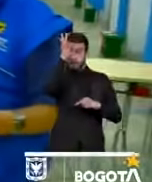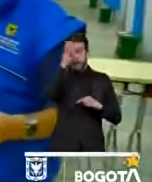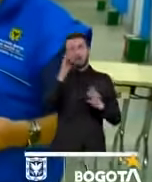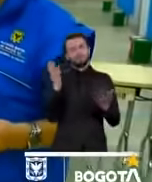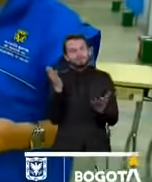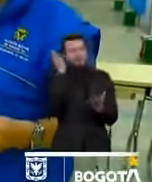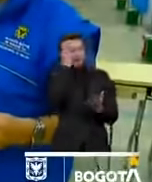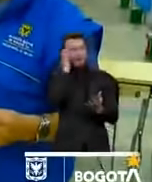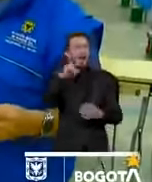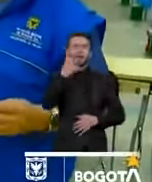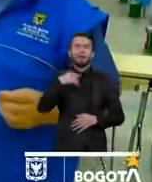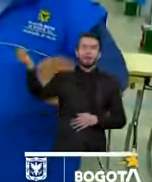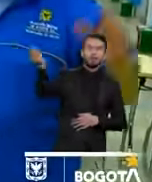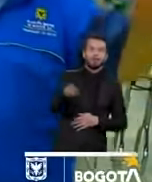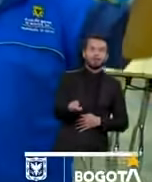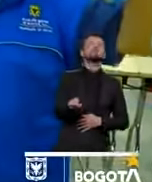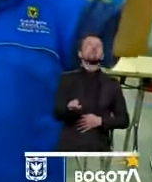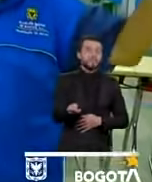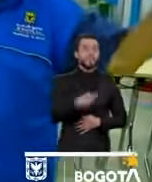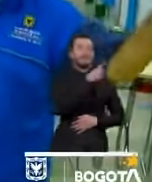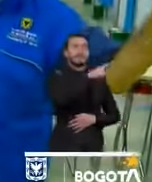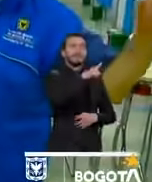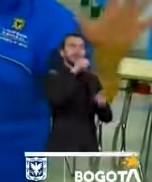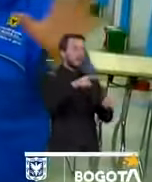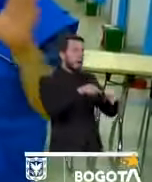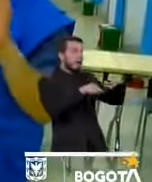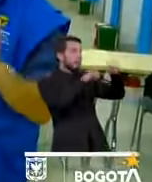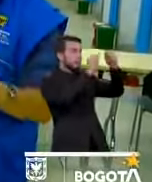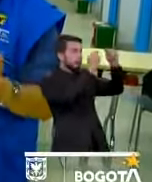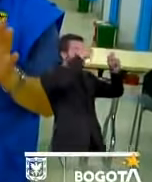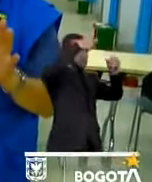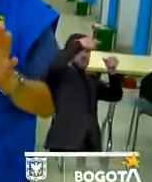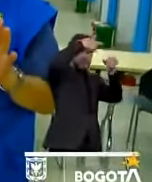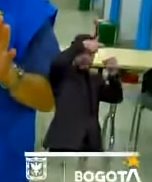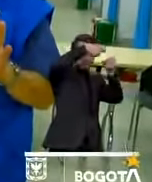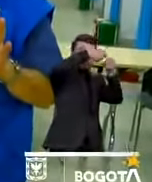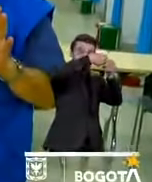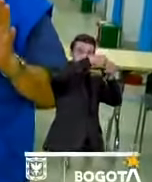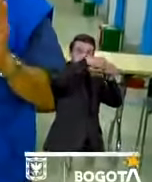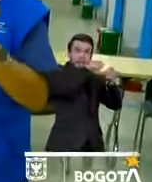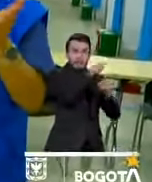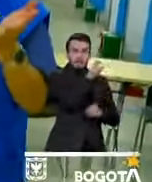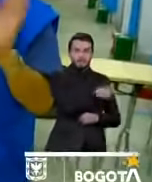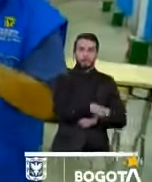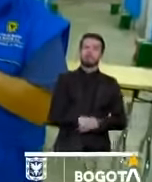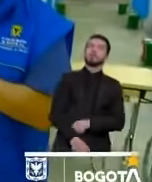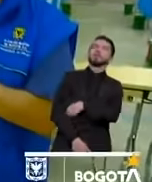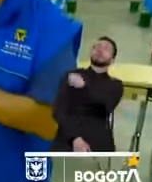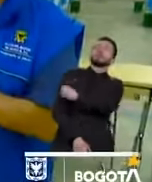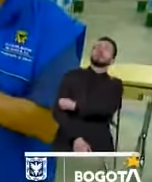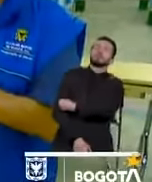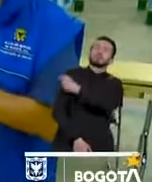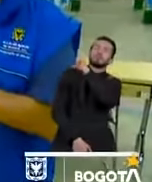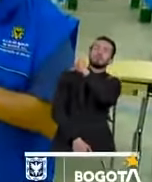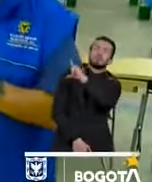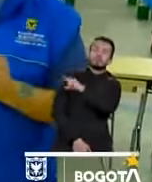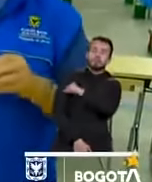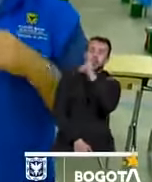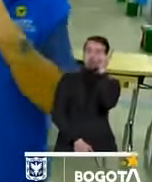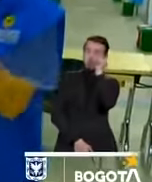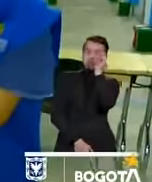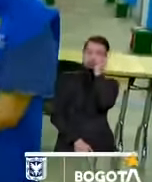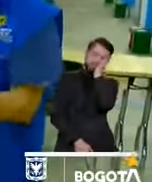Habrá máquina de anestesia, habrá sala de partos, habrán salas de procedimiento que no queremos utilizar.